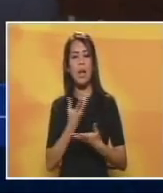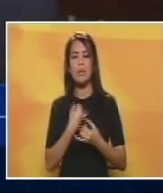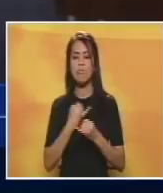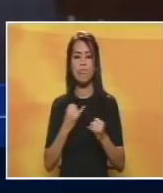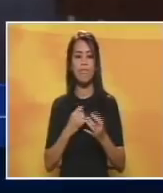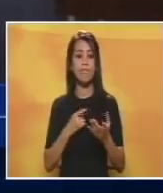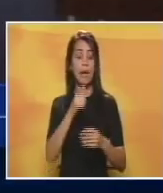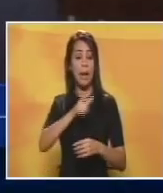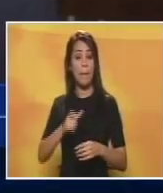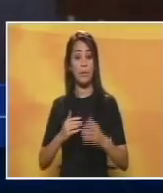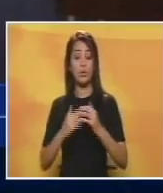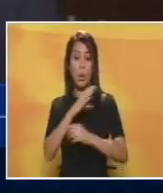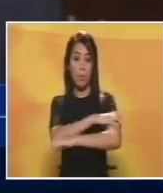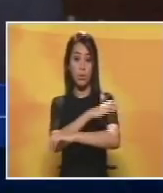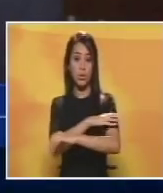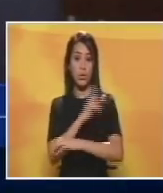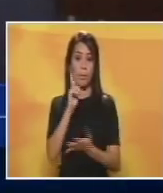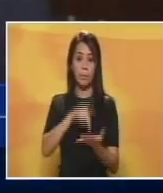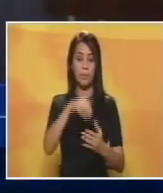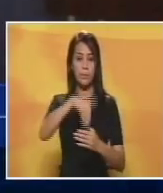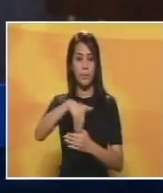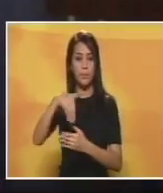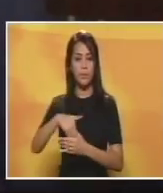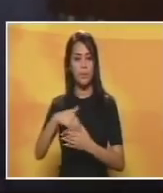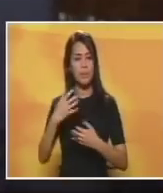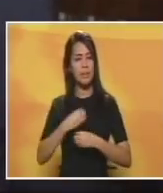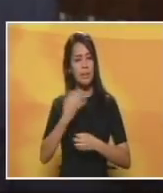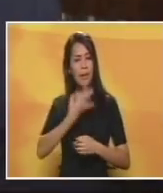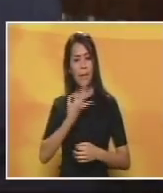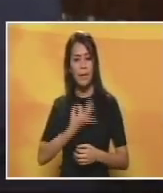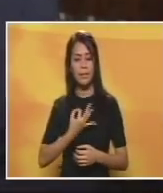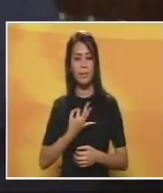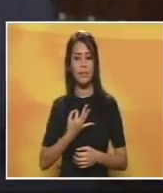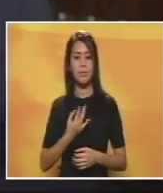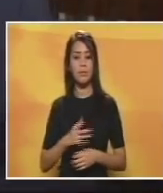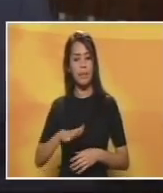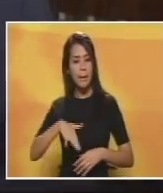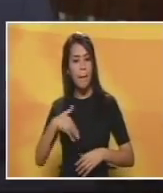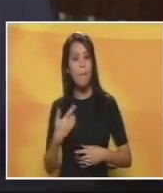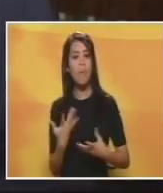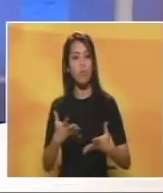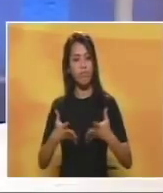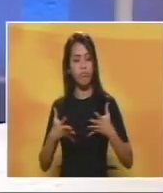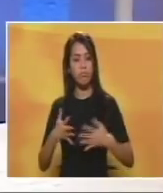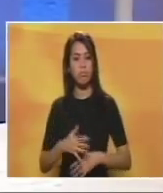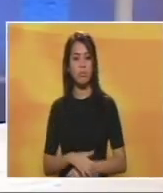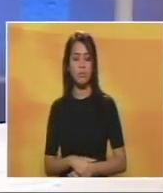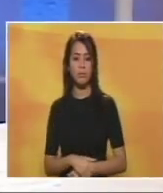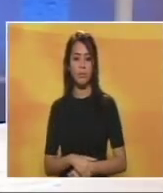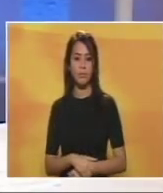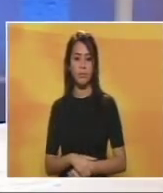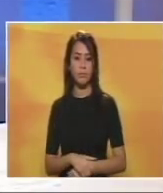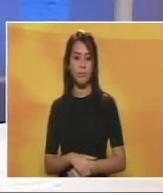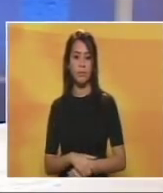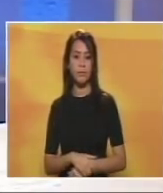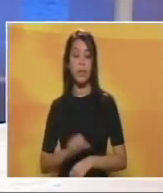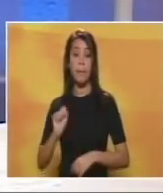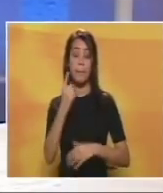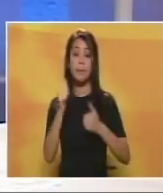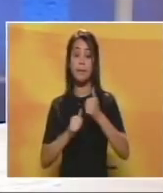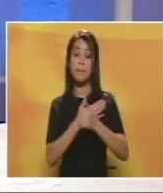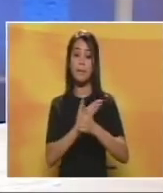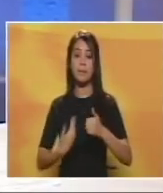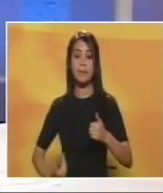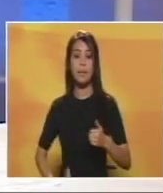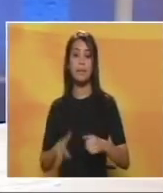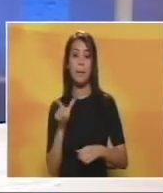independientes opositores para que vayan a votar, convenciéndoles de que se puede ganar. El primer vicepresidente del Partido